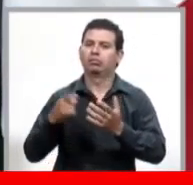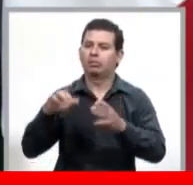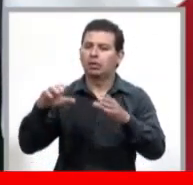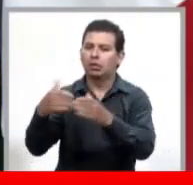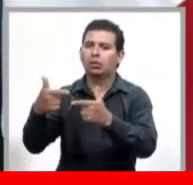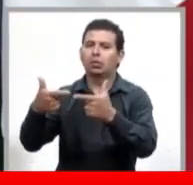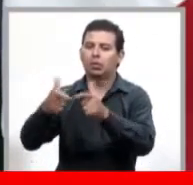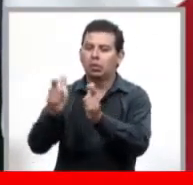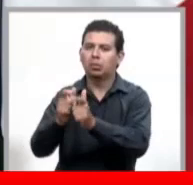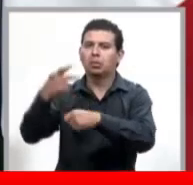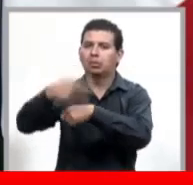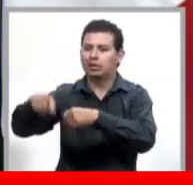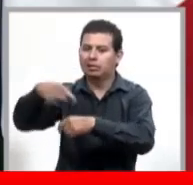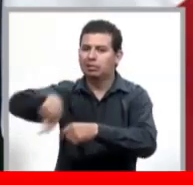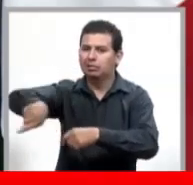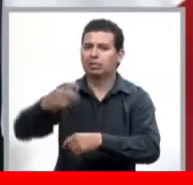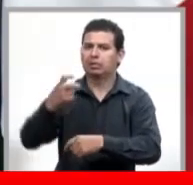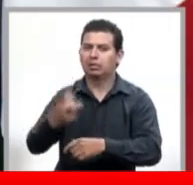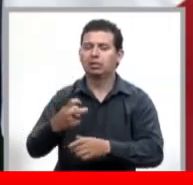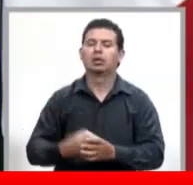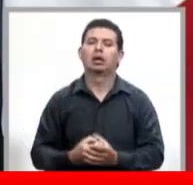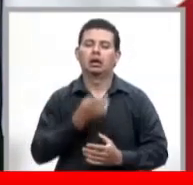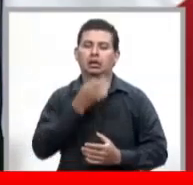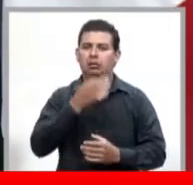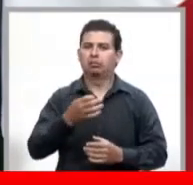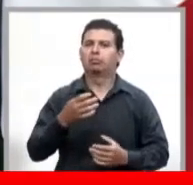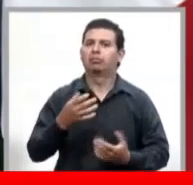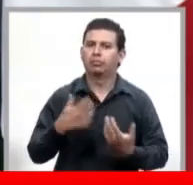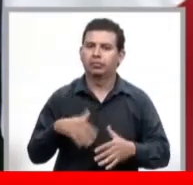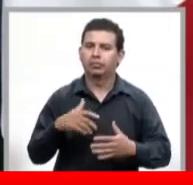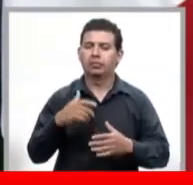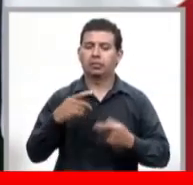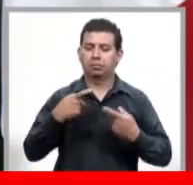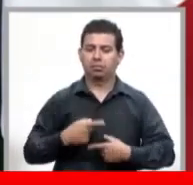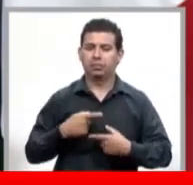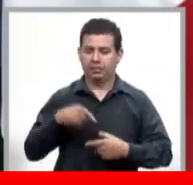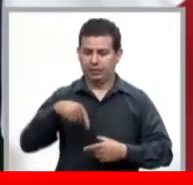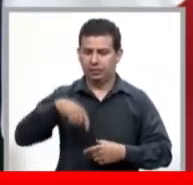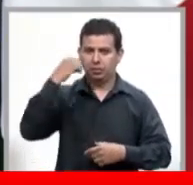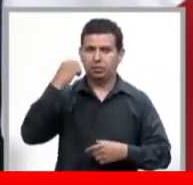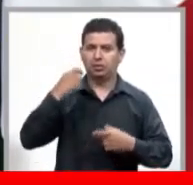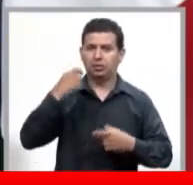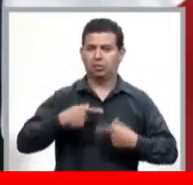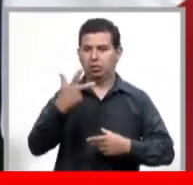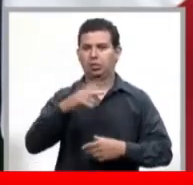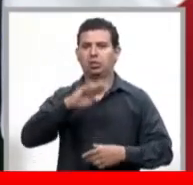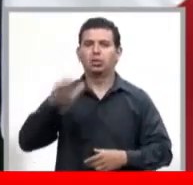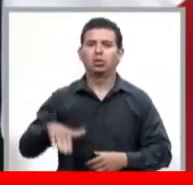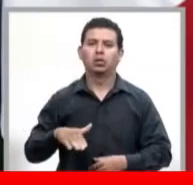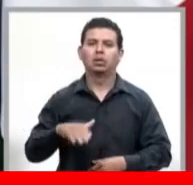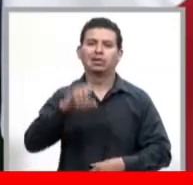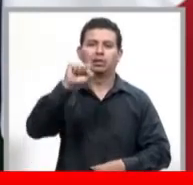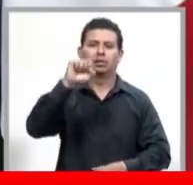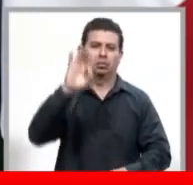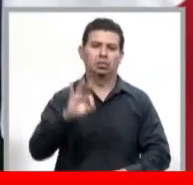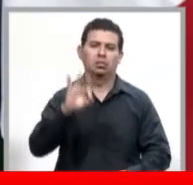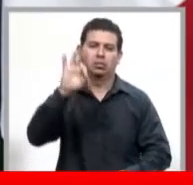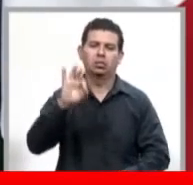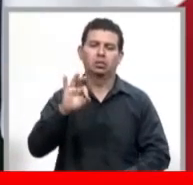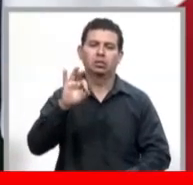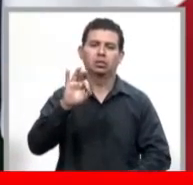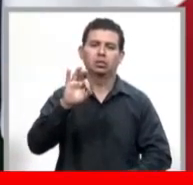para ponerles un ejemplo, en el caso de Oaxaca, de las 8 defunciones que tenemos, más del